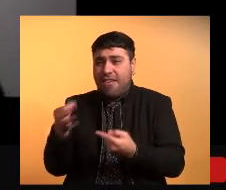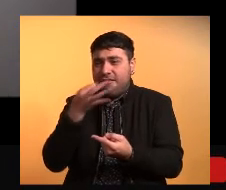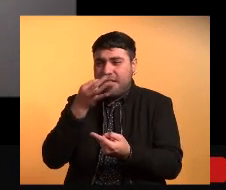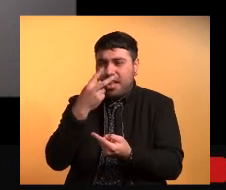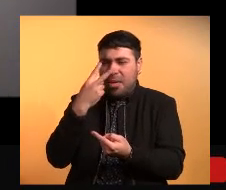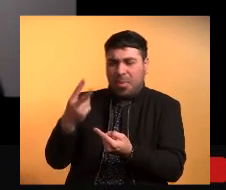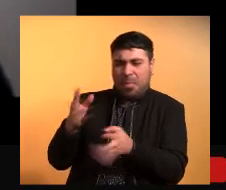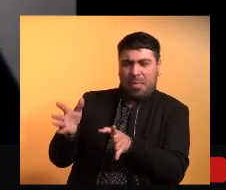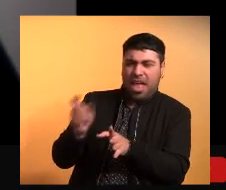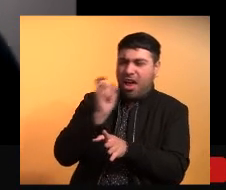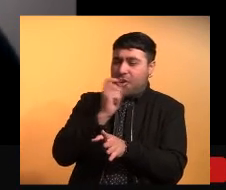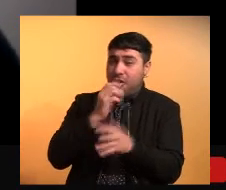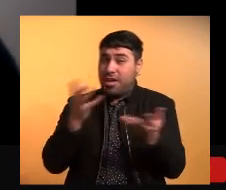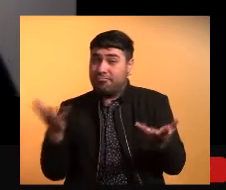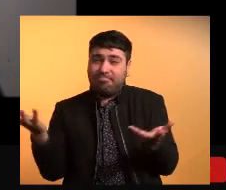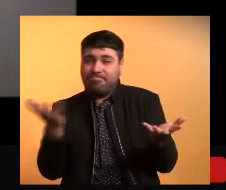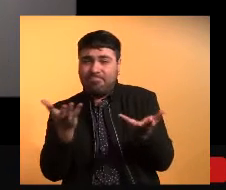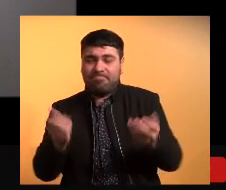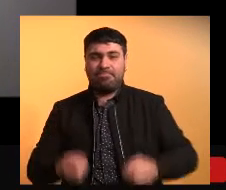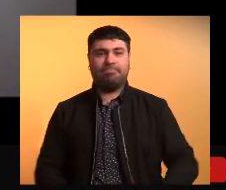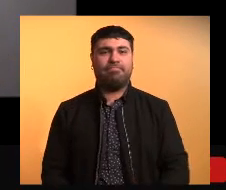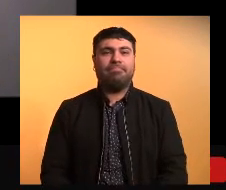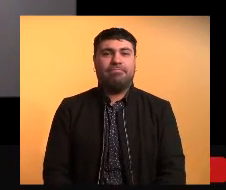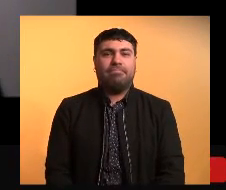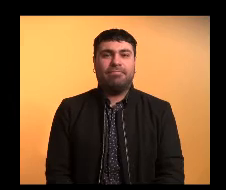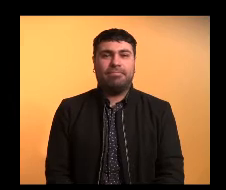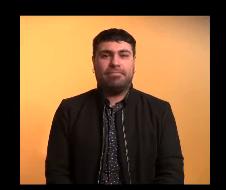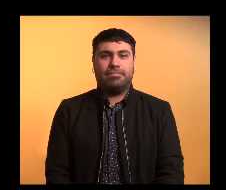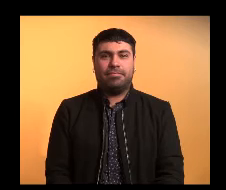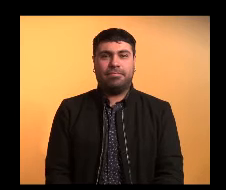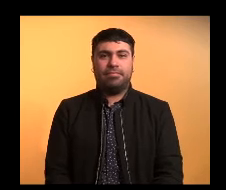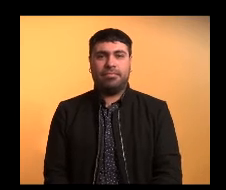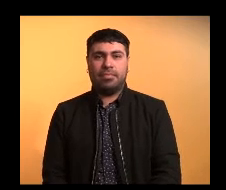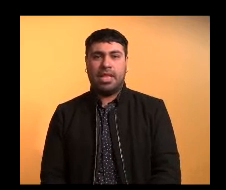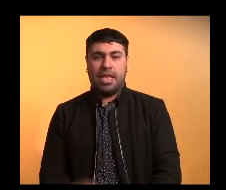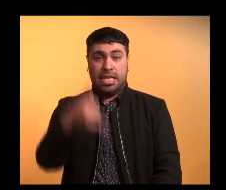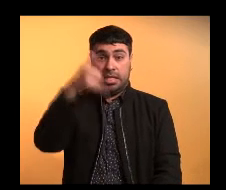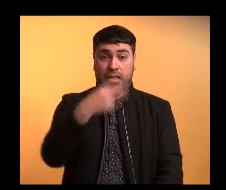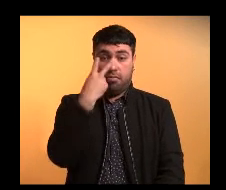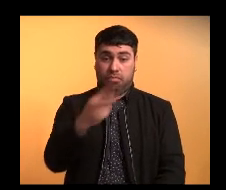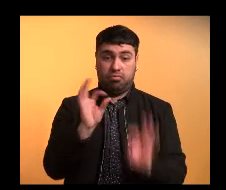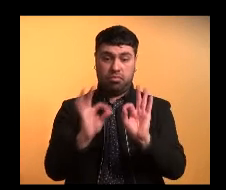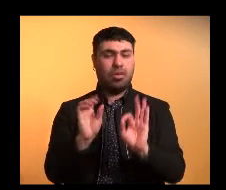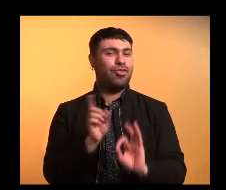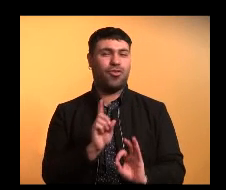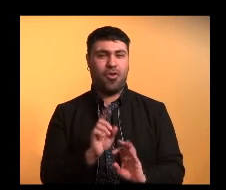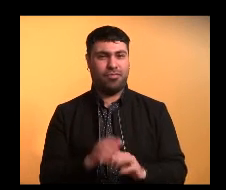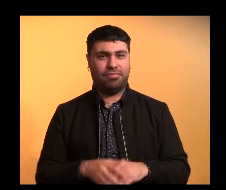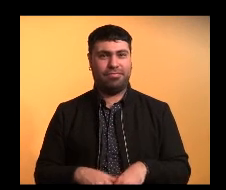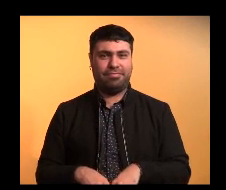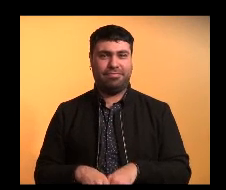para poder discriminar a qué grupo pertenecen. No siempre es lo que se ve, ¿no? Exactamente. ¿No?